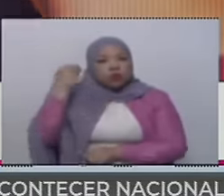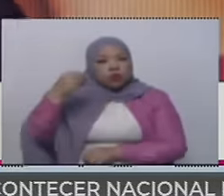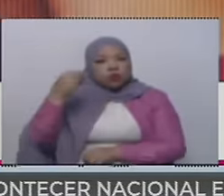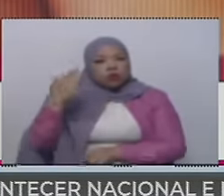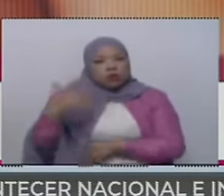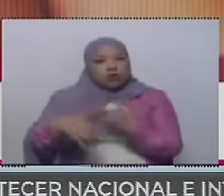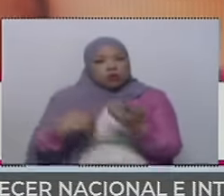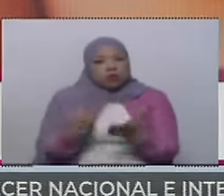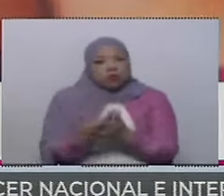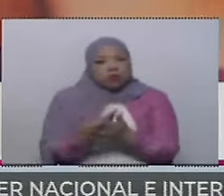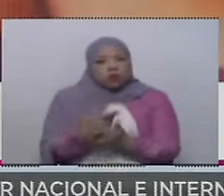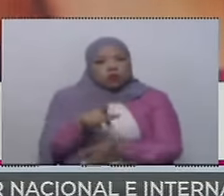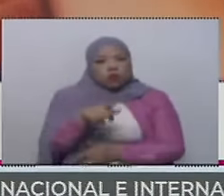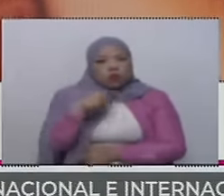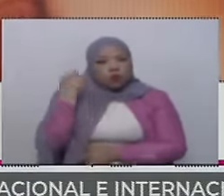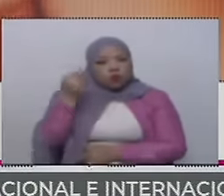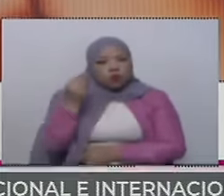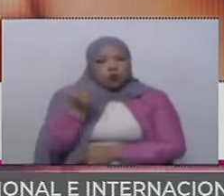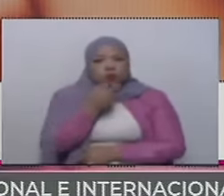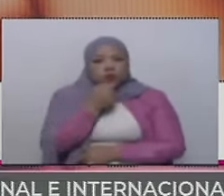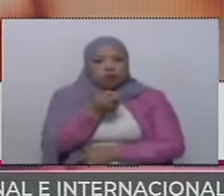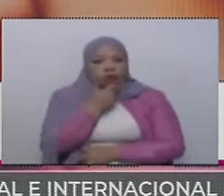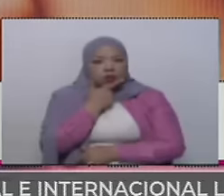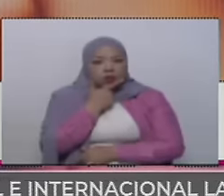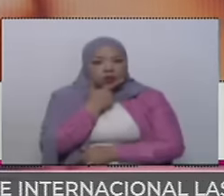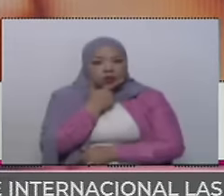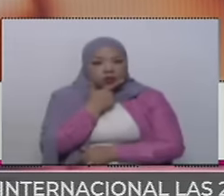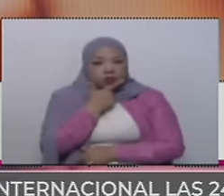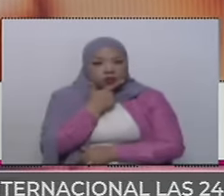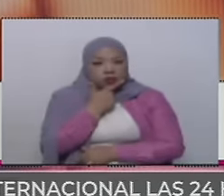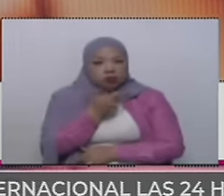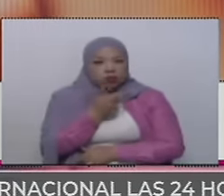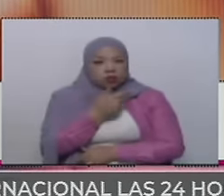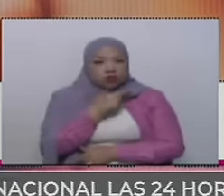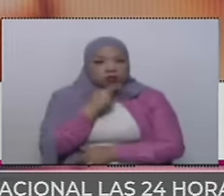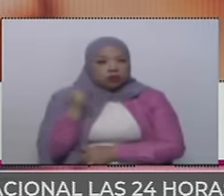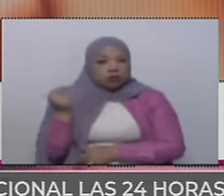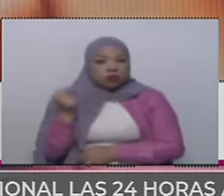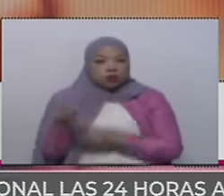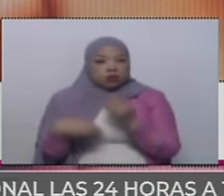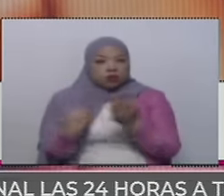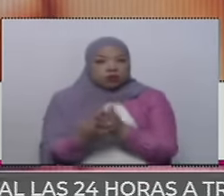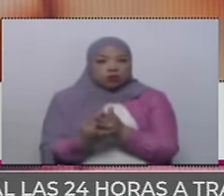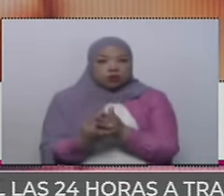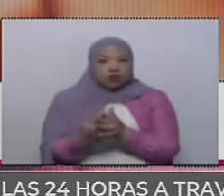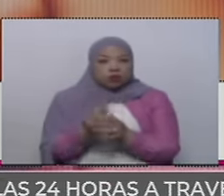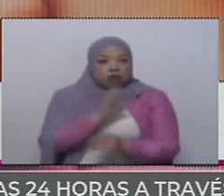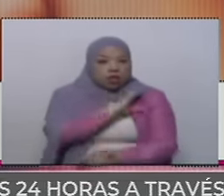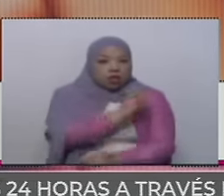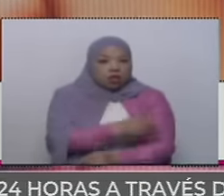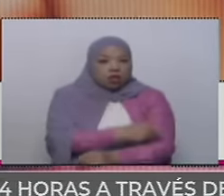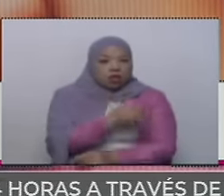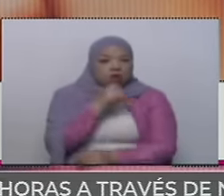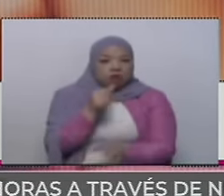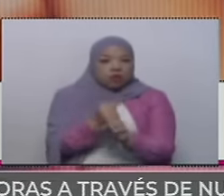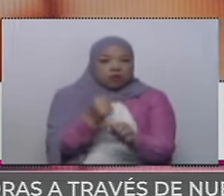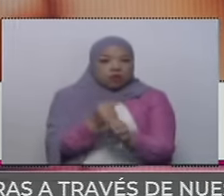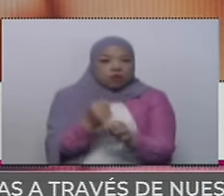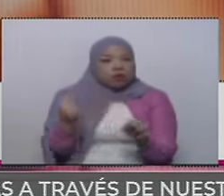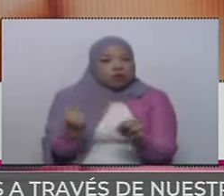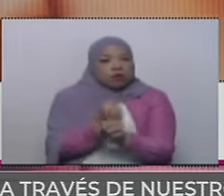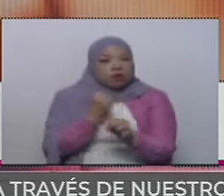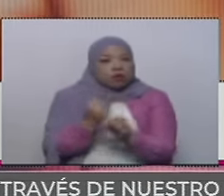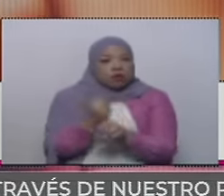así, fino, ¿ah? Porque ustedes creen que yo tengo energía para